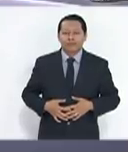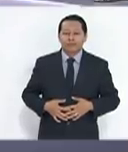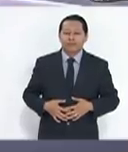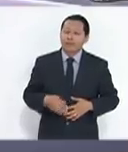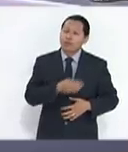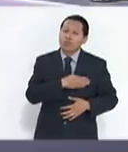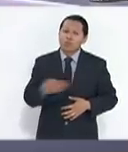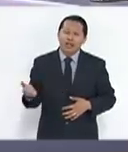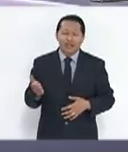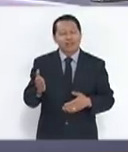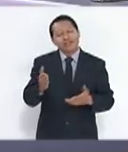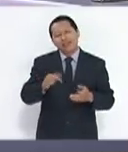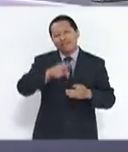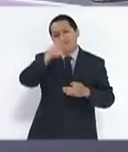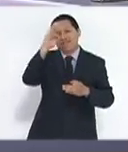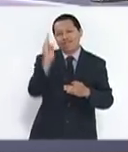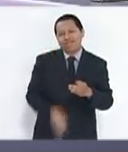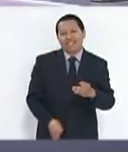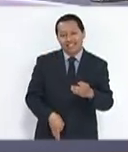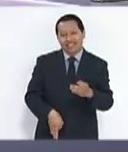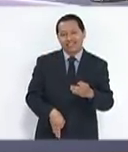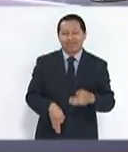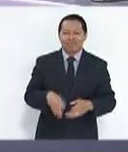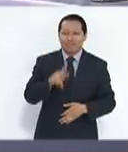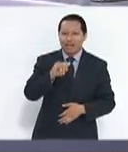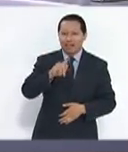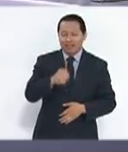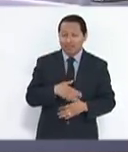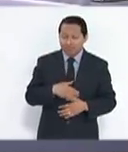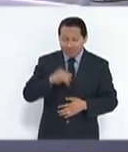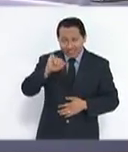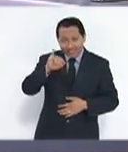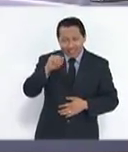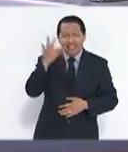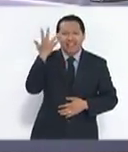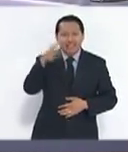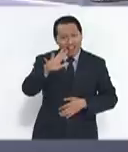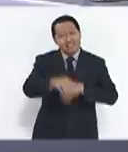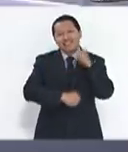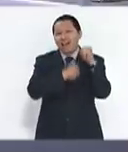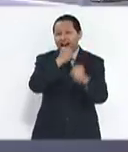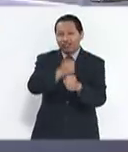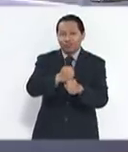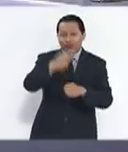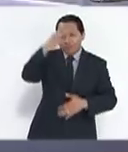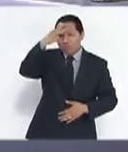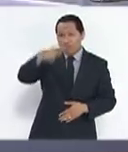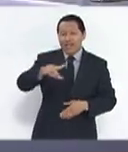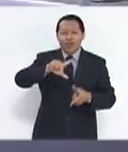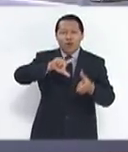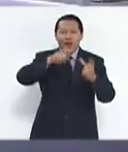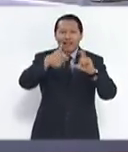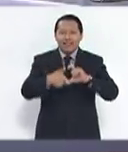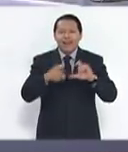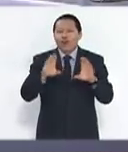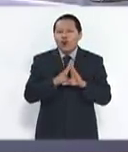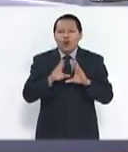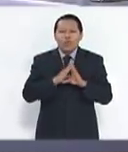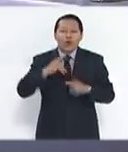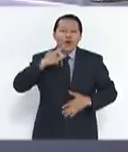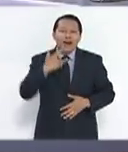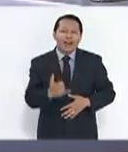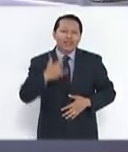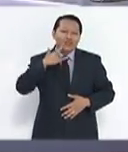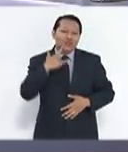Bueno, pues llegamos al final, Pati. Así es, 10 años de México al Día, 10 años de un esfuerzo